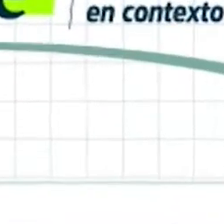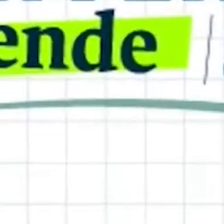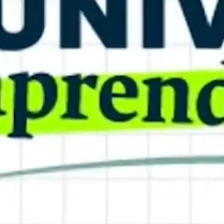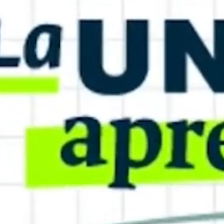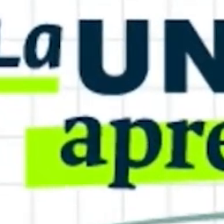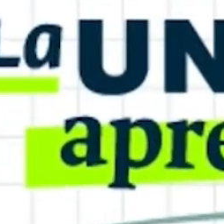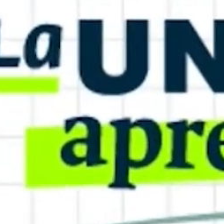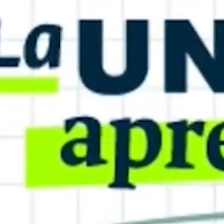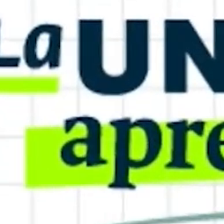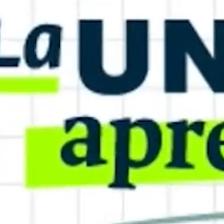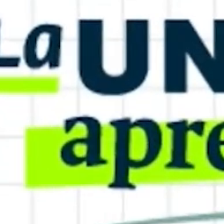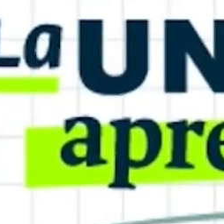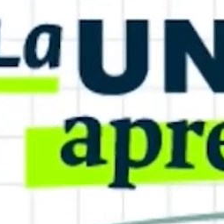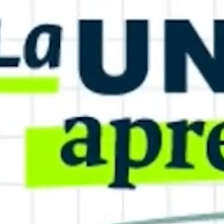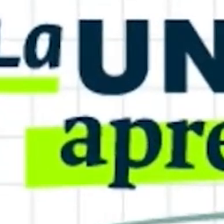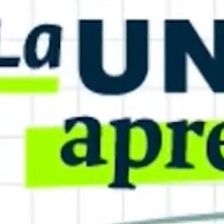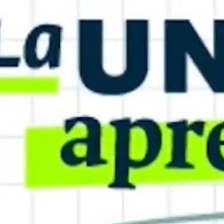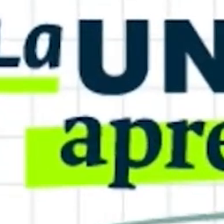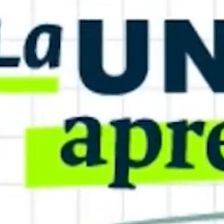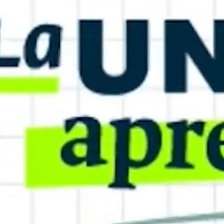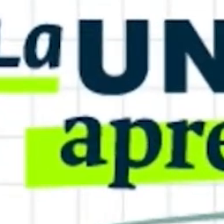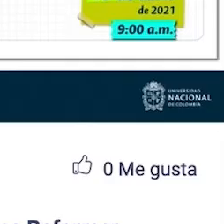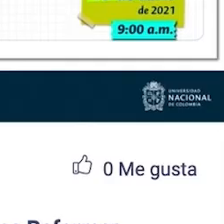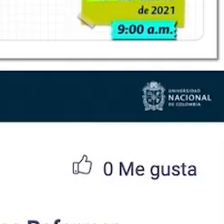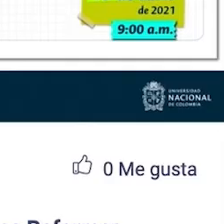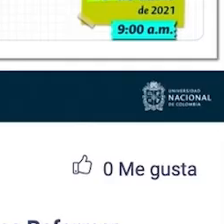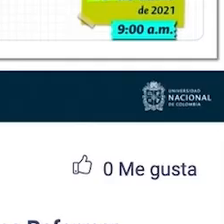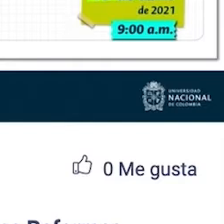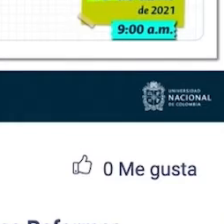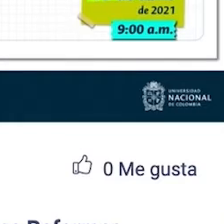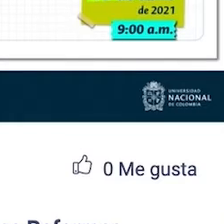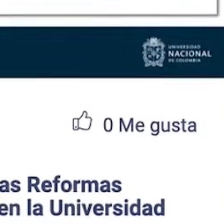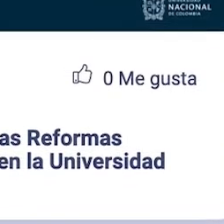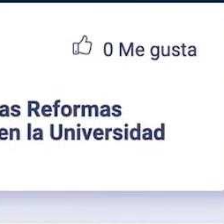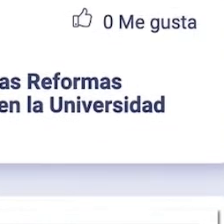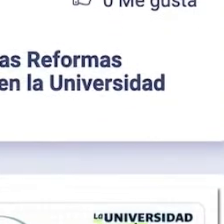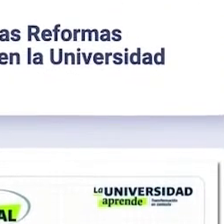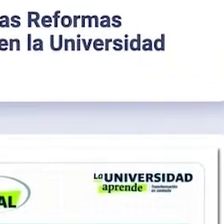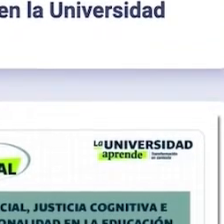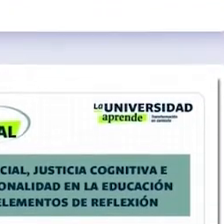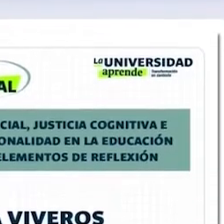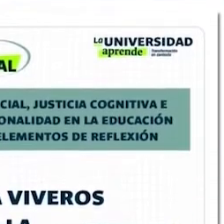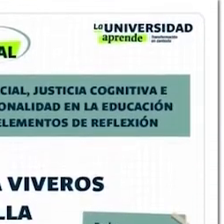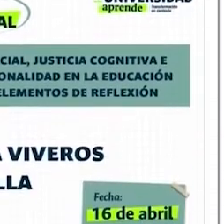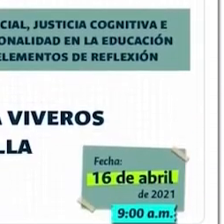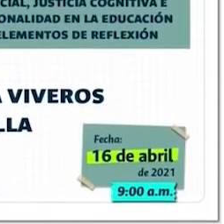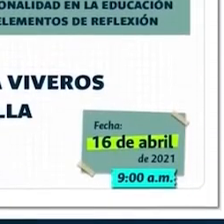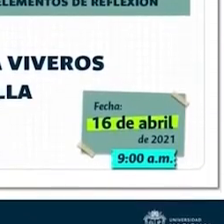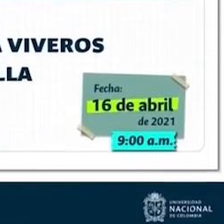podrán encontrar la agenda de cada uno de los 5 días y noticias sobre el Congreso.